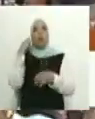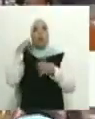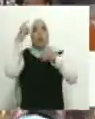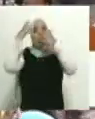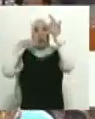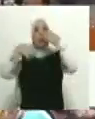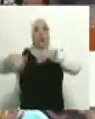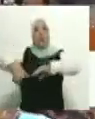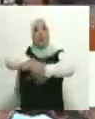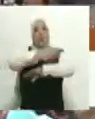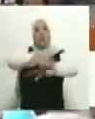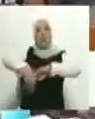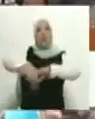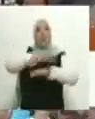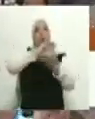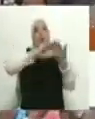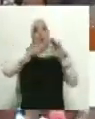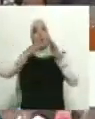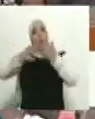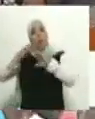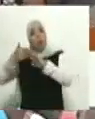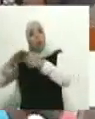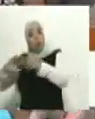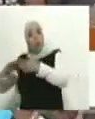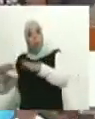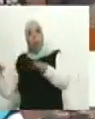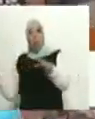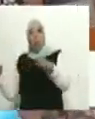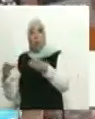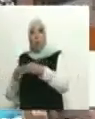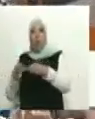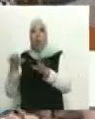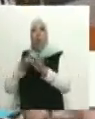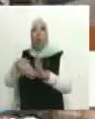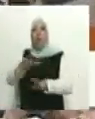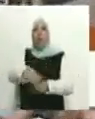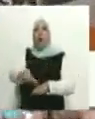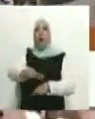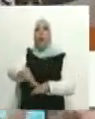Jefa y jefa de comunidad y sus equipos. De VCH, ¿dónde están?